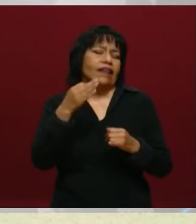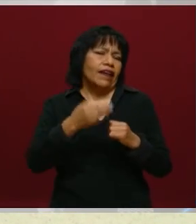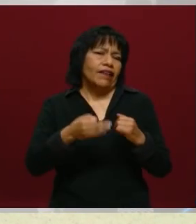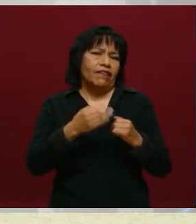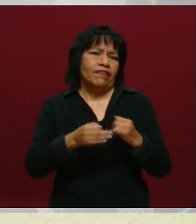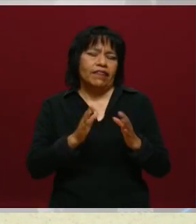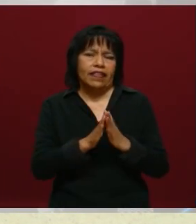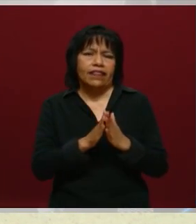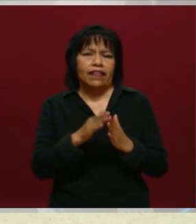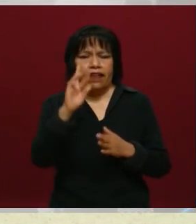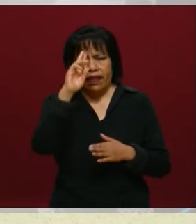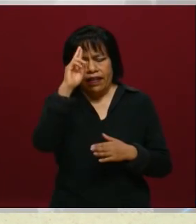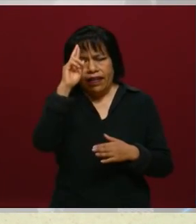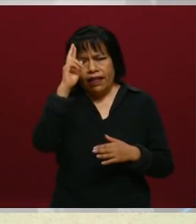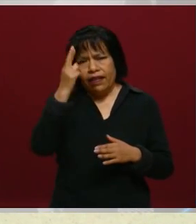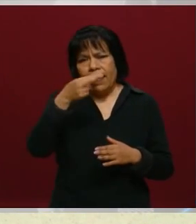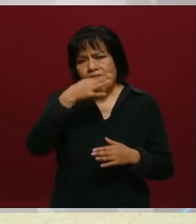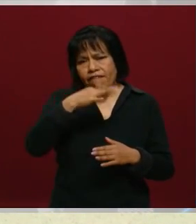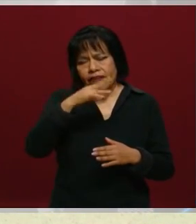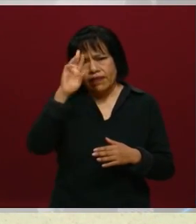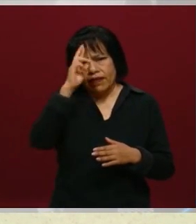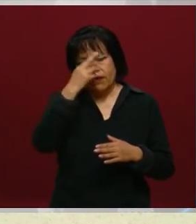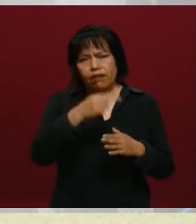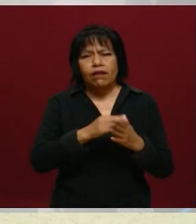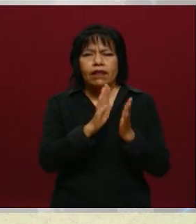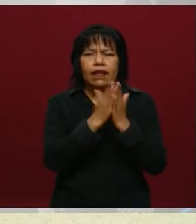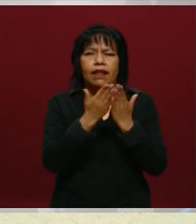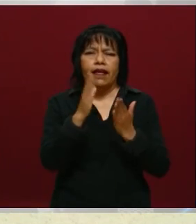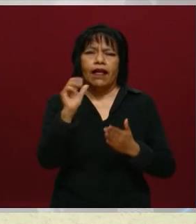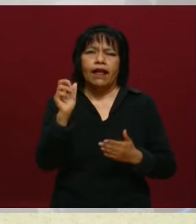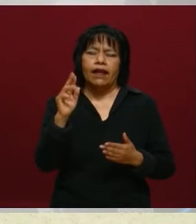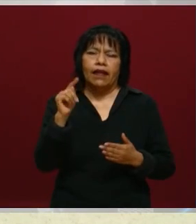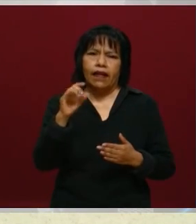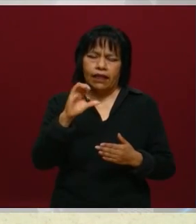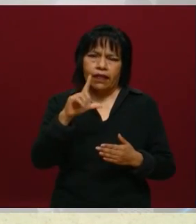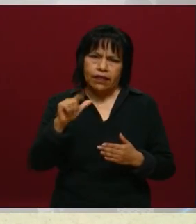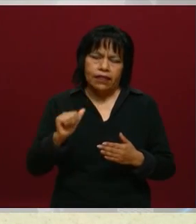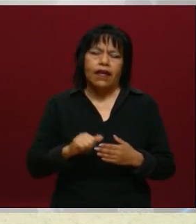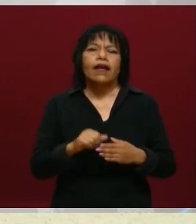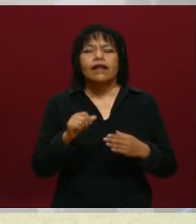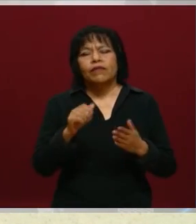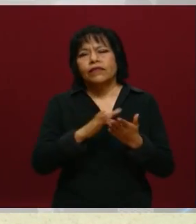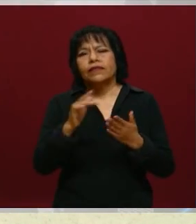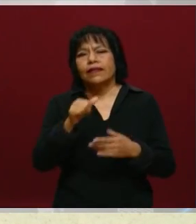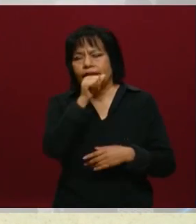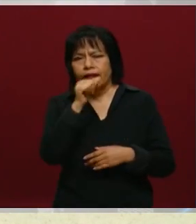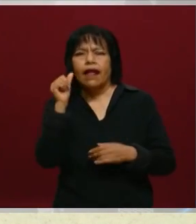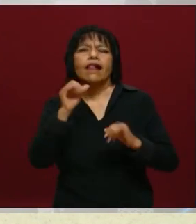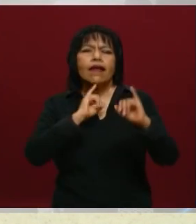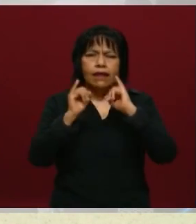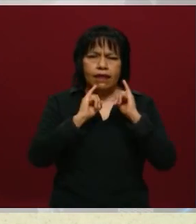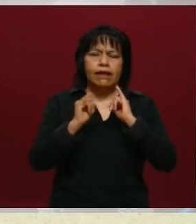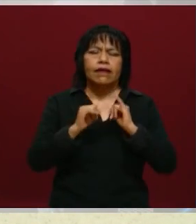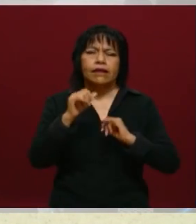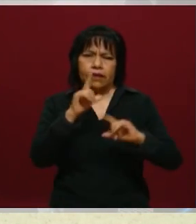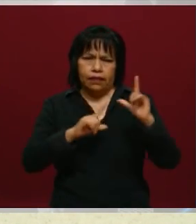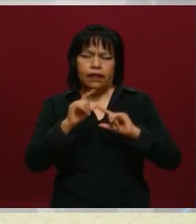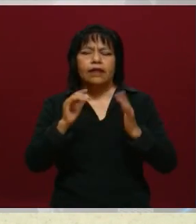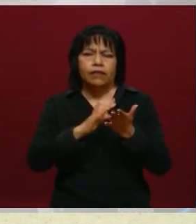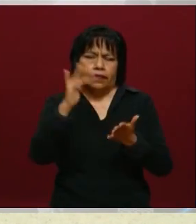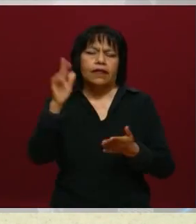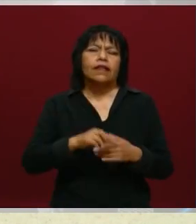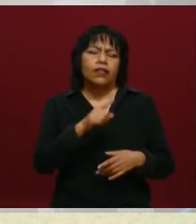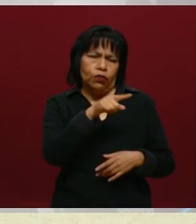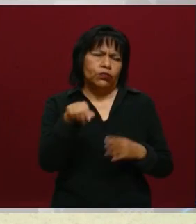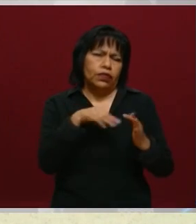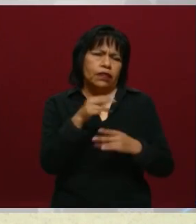la conmemoración de la cárcel y arte ética en el estado de puebla y gracias también alejandra varela garcía en lengua de señas mexicana si a ustedes por